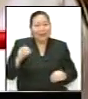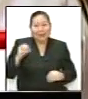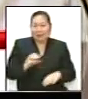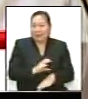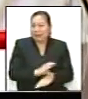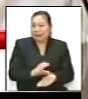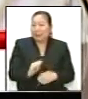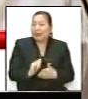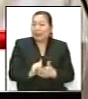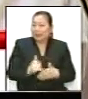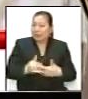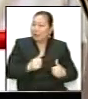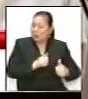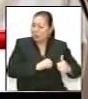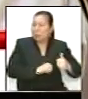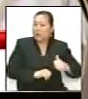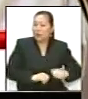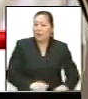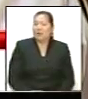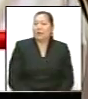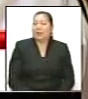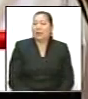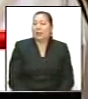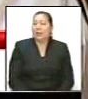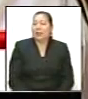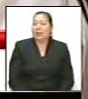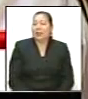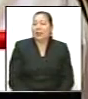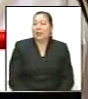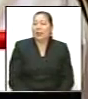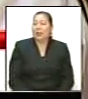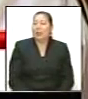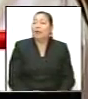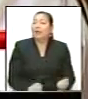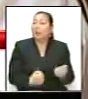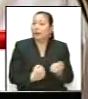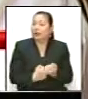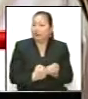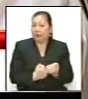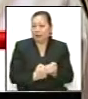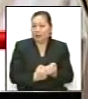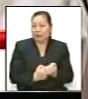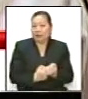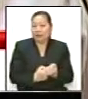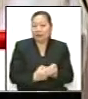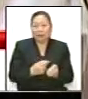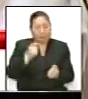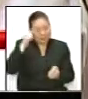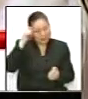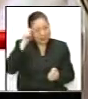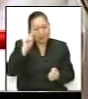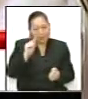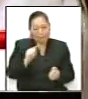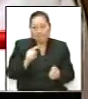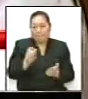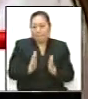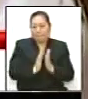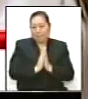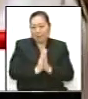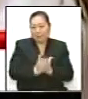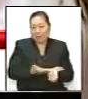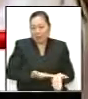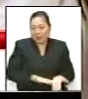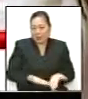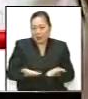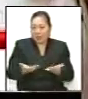Niño, y que siguen sufriendo. Entonces, apoyar al ingeniero Chuy, pedirle pues de que lleve